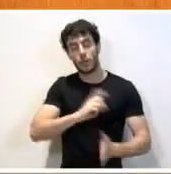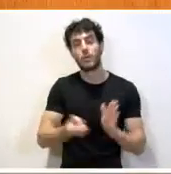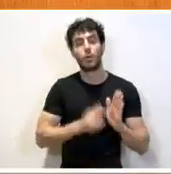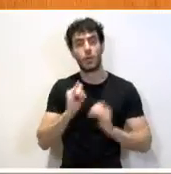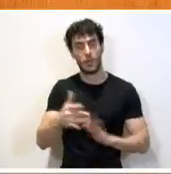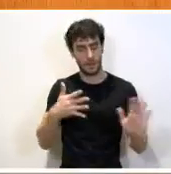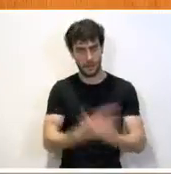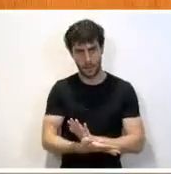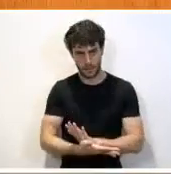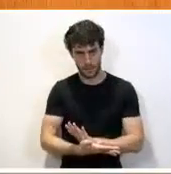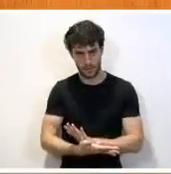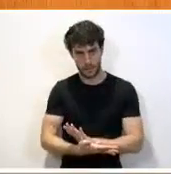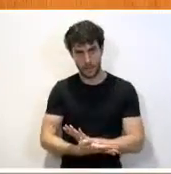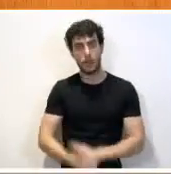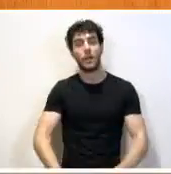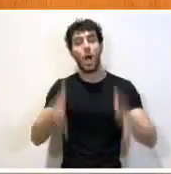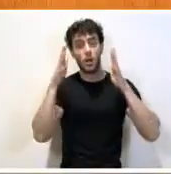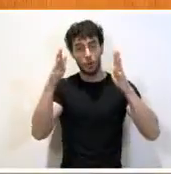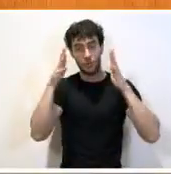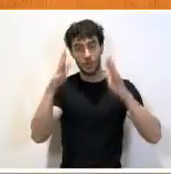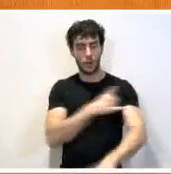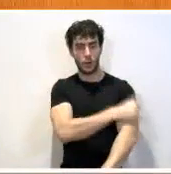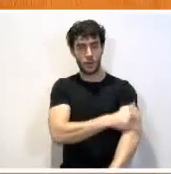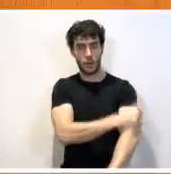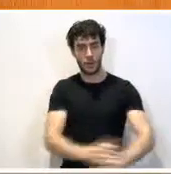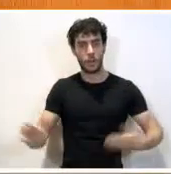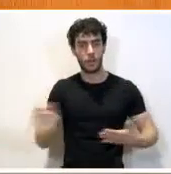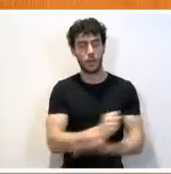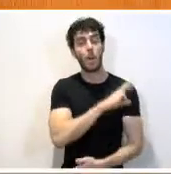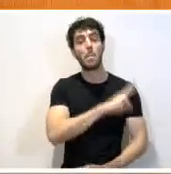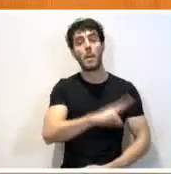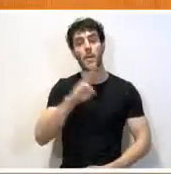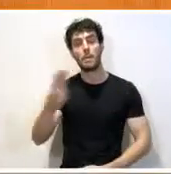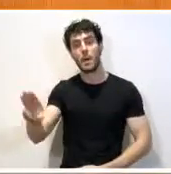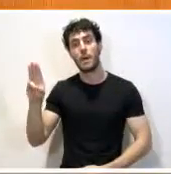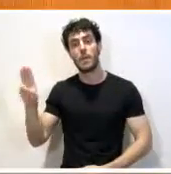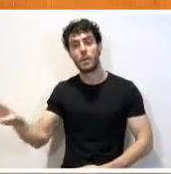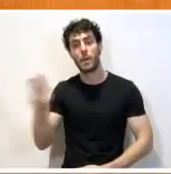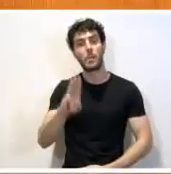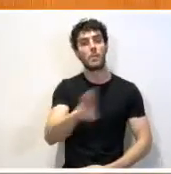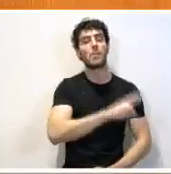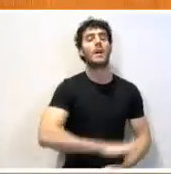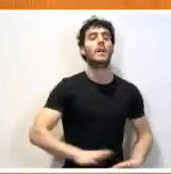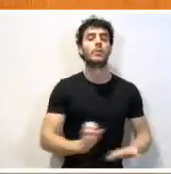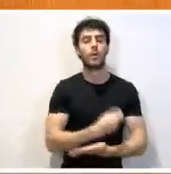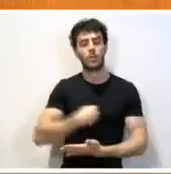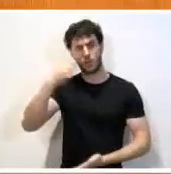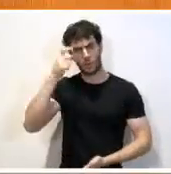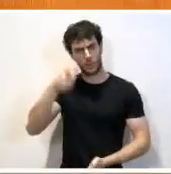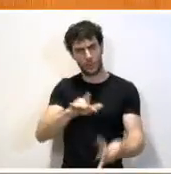es decir, todos los consejeros del Gobierno de La Rioja son del mismo color. Creo que podrá usted hablar con el señor